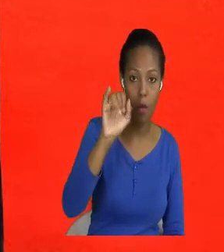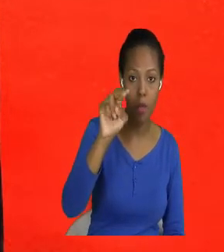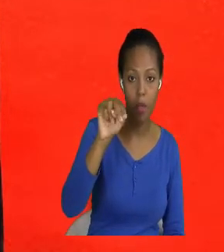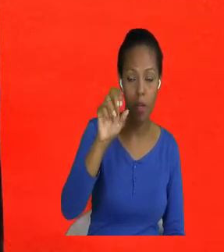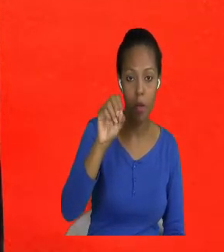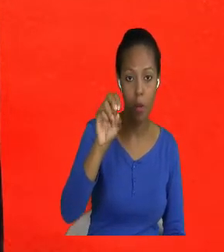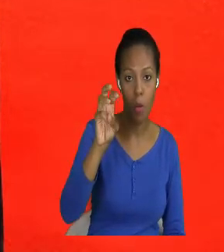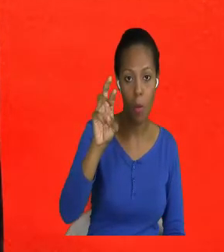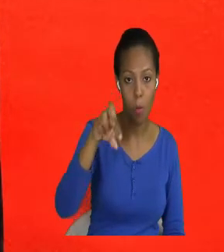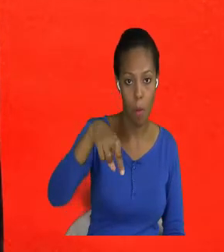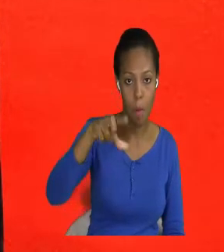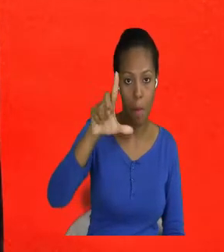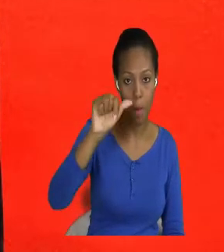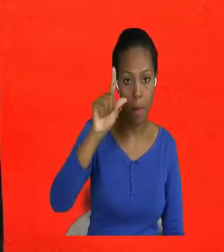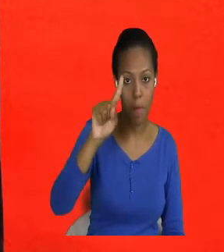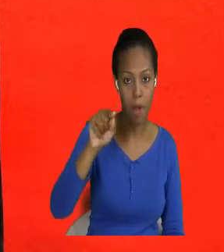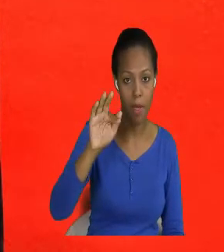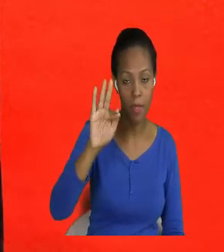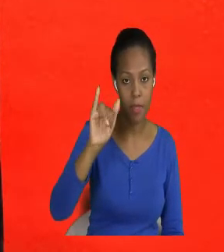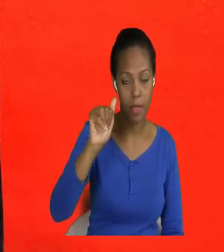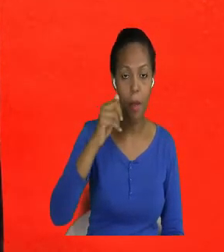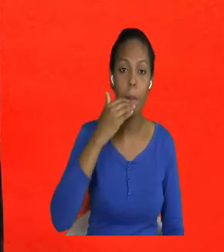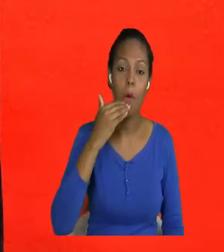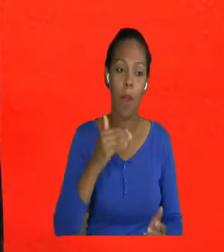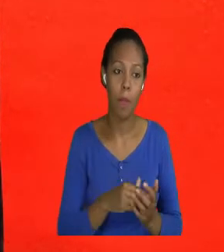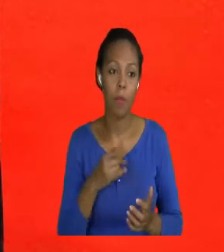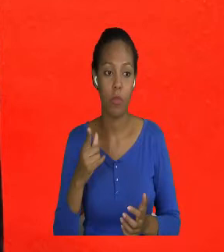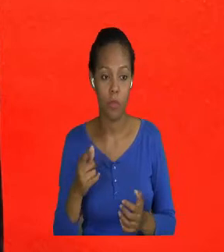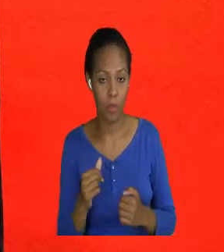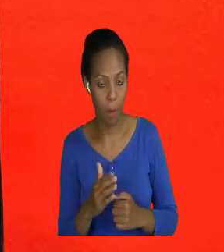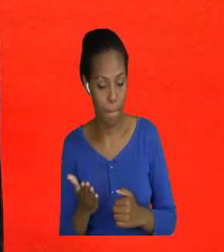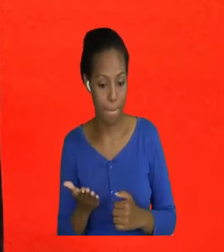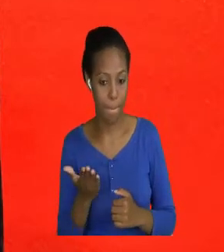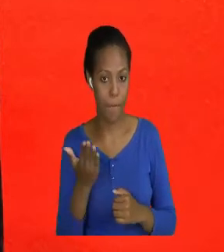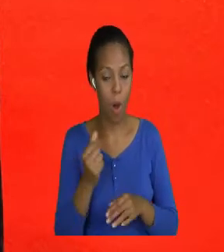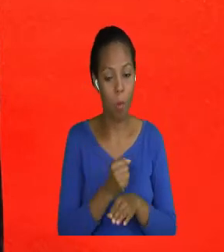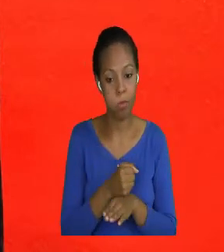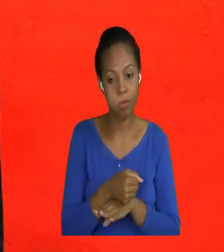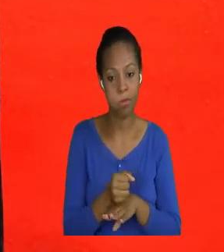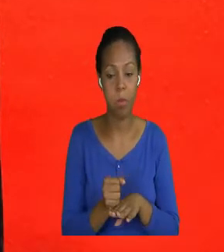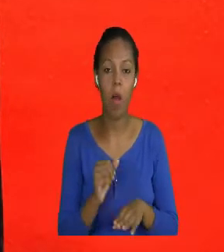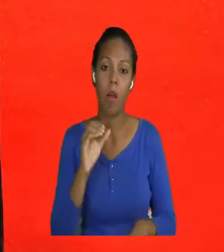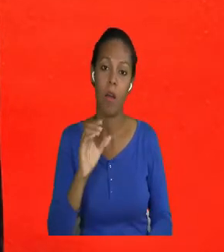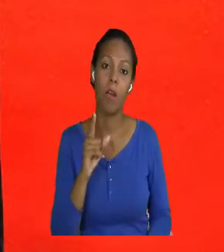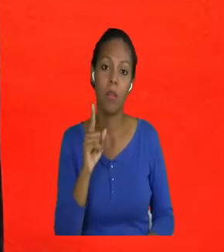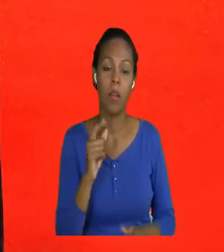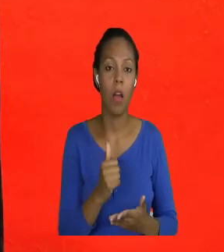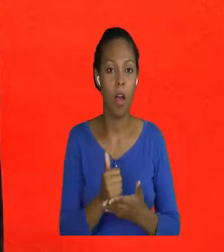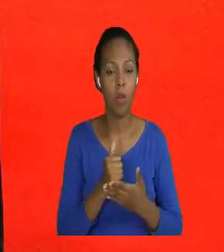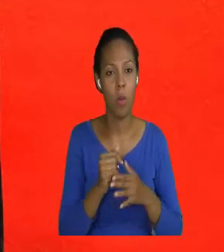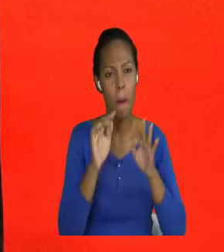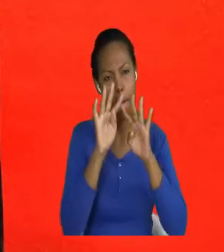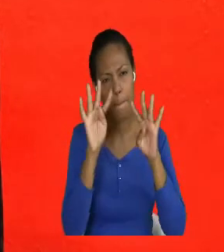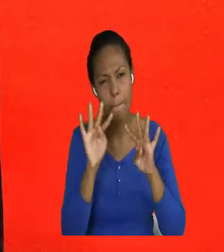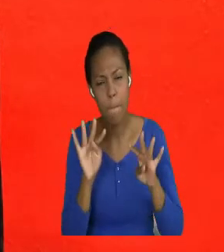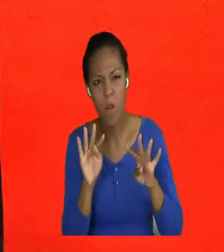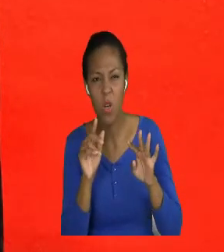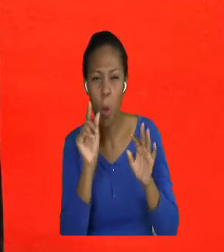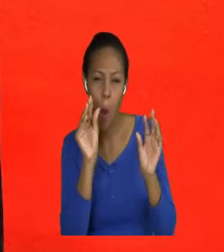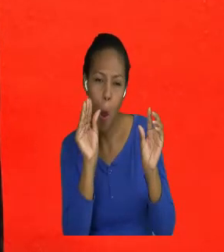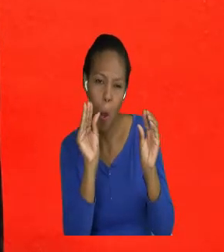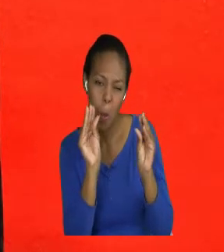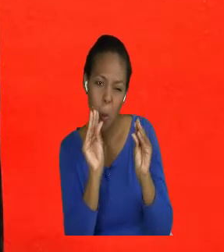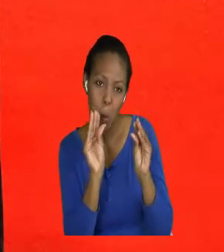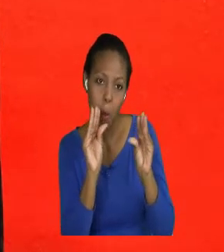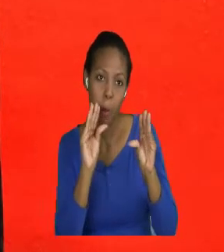estrías? Para mejorar las estrías ya tenemos lo que es la carboxi. Ayuda a que la estría no se vea como tan arrugadita y